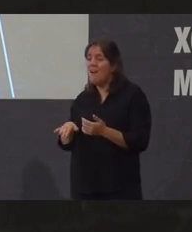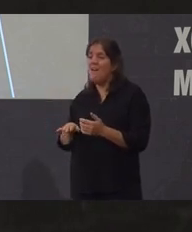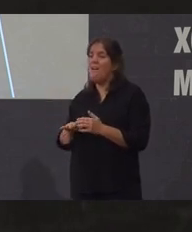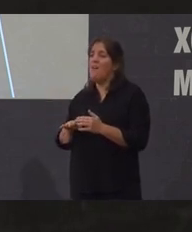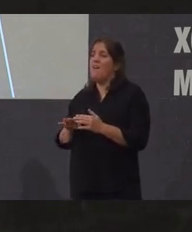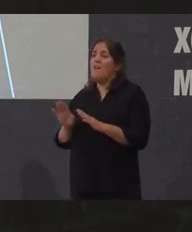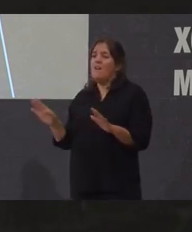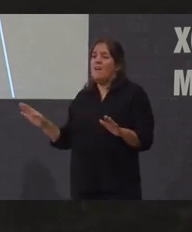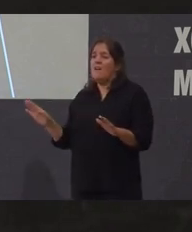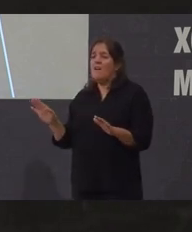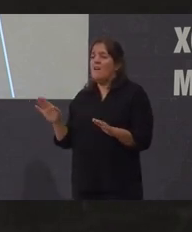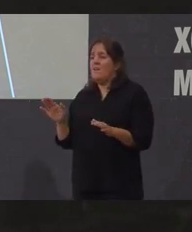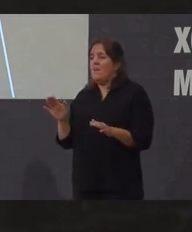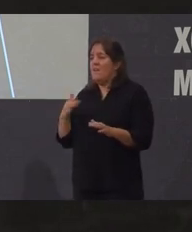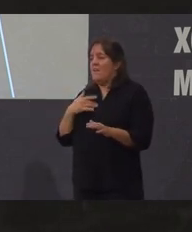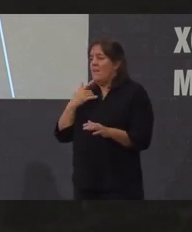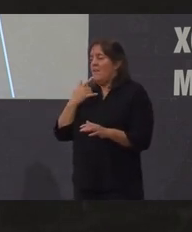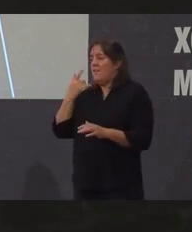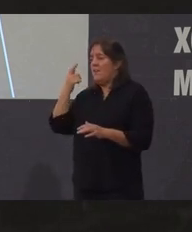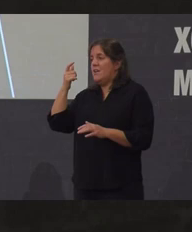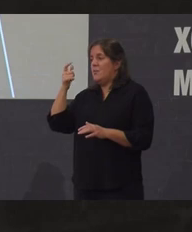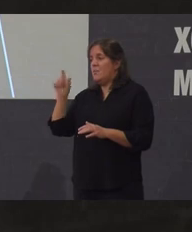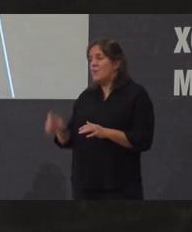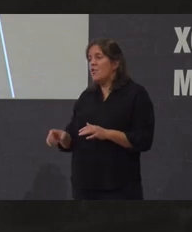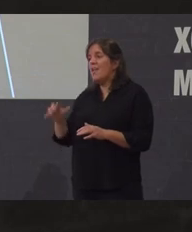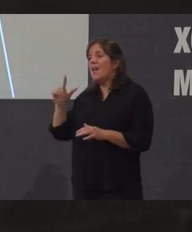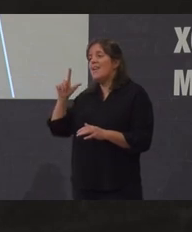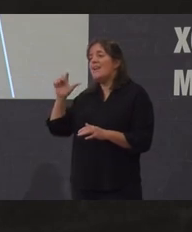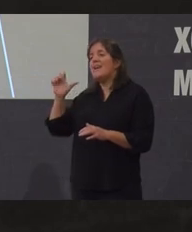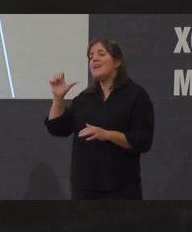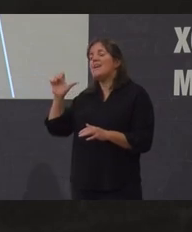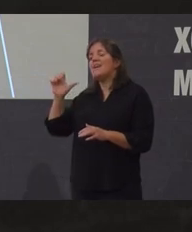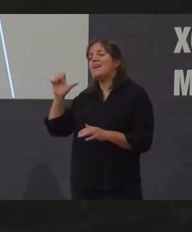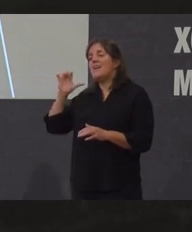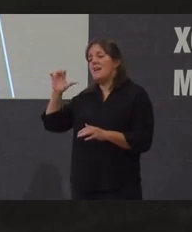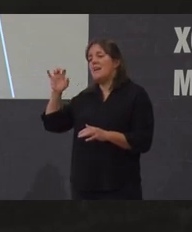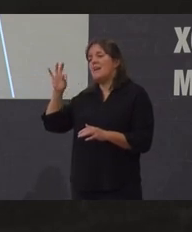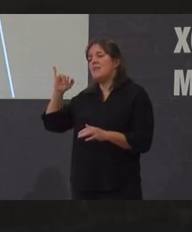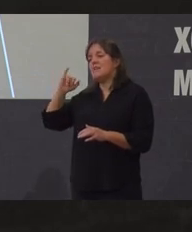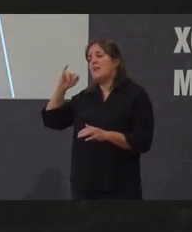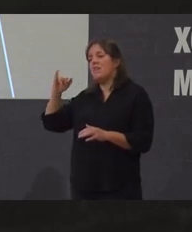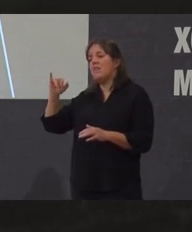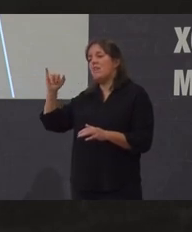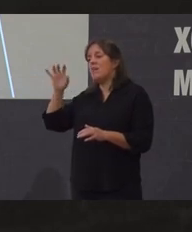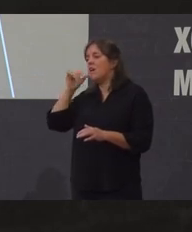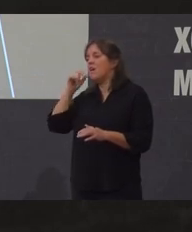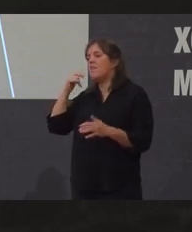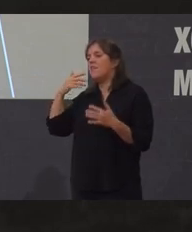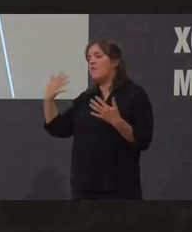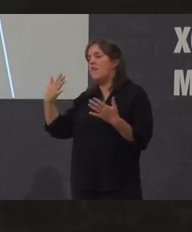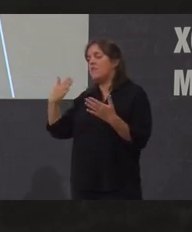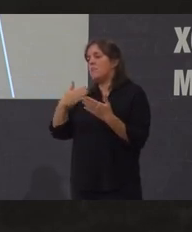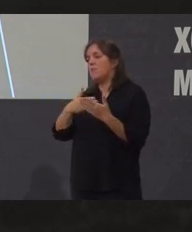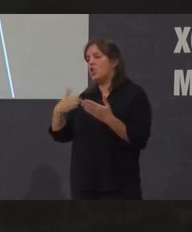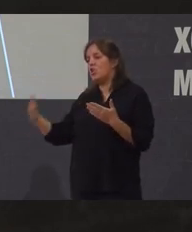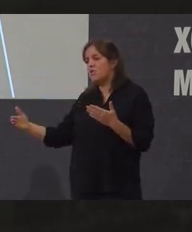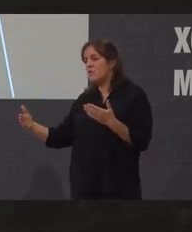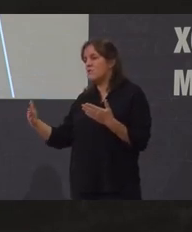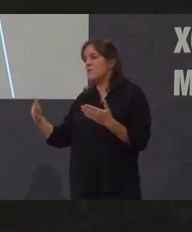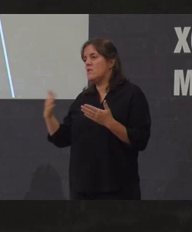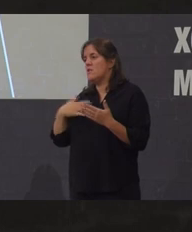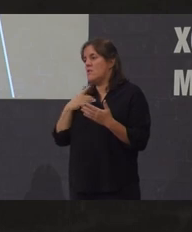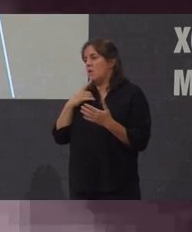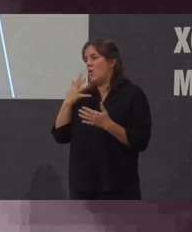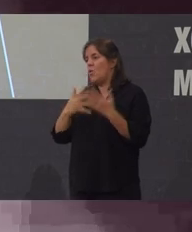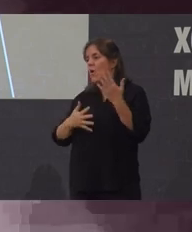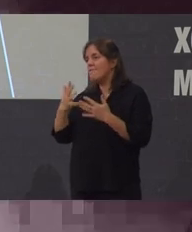E a personal de Leticia está cerca dos 10 millóns, que non cadran as